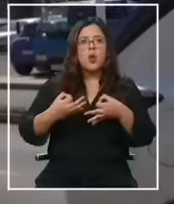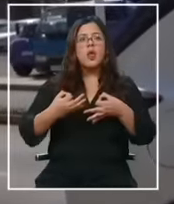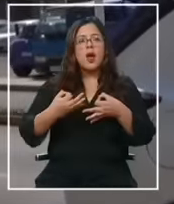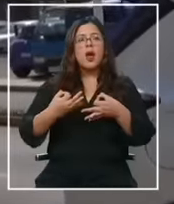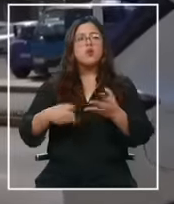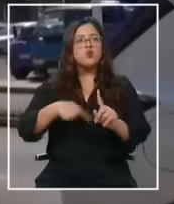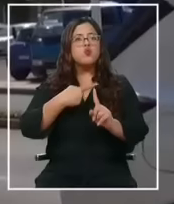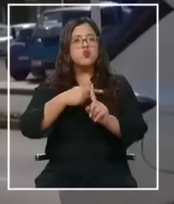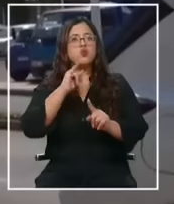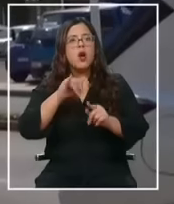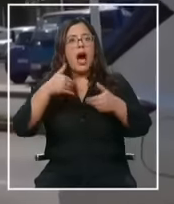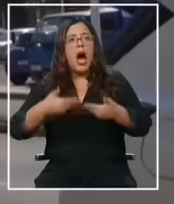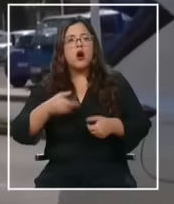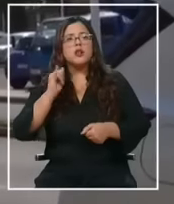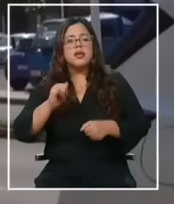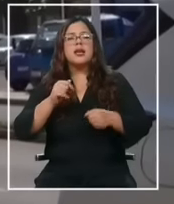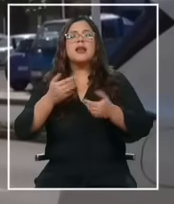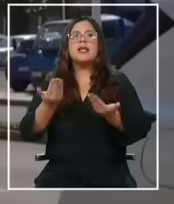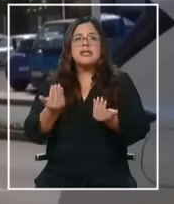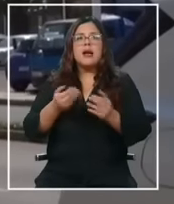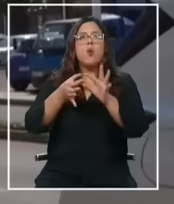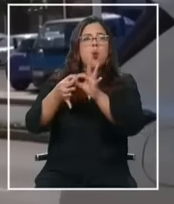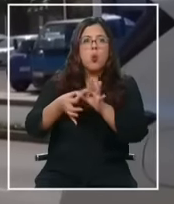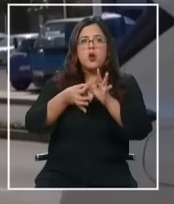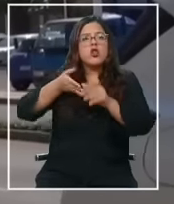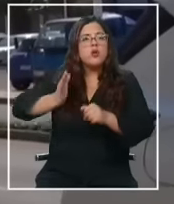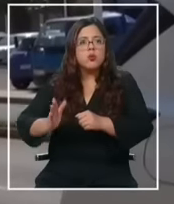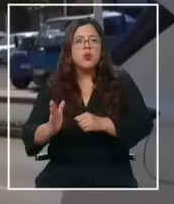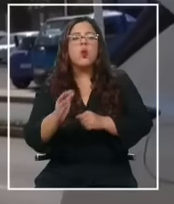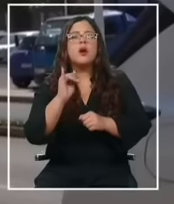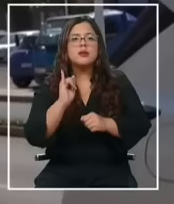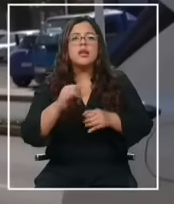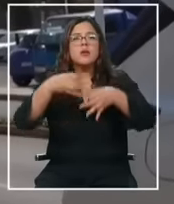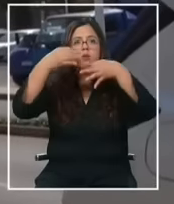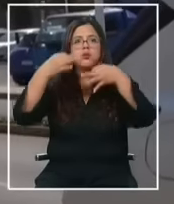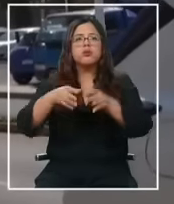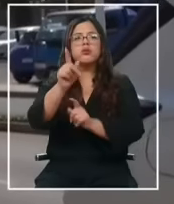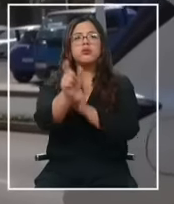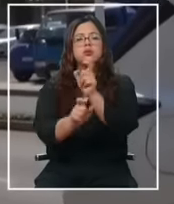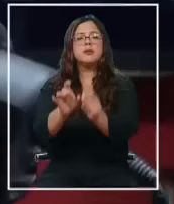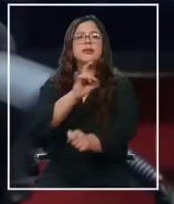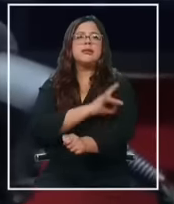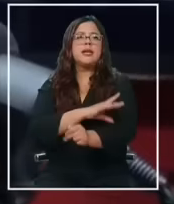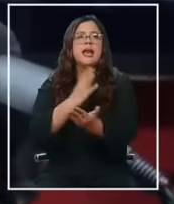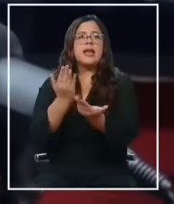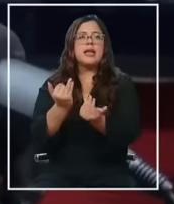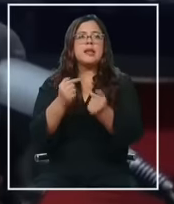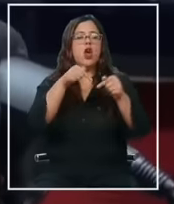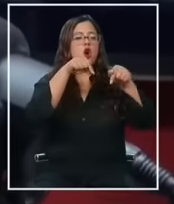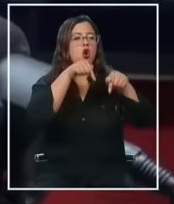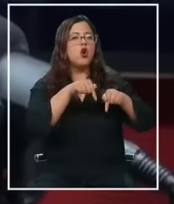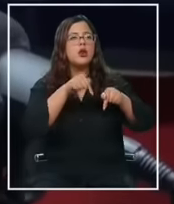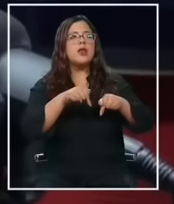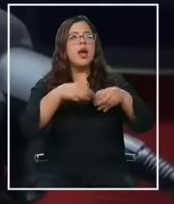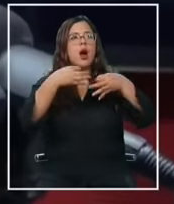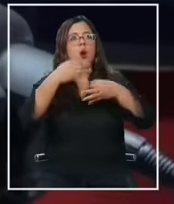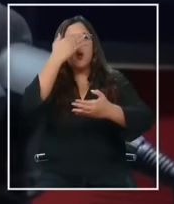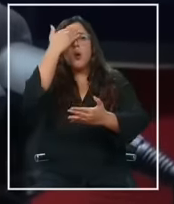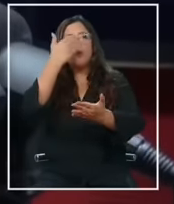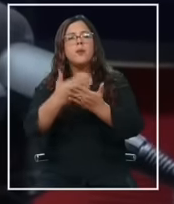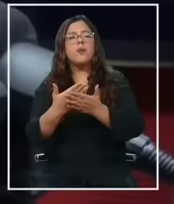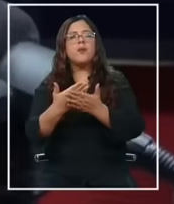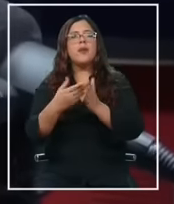resultados. Tenemos que seguir trabajando juntos en esa línea para poder producir la seguridad que los chilenos y chilenas se merecen. El día de hoy estamos enfrentando